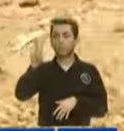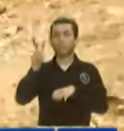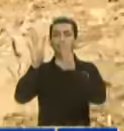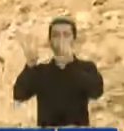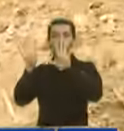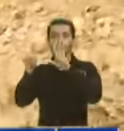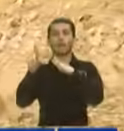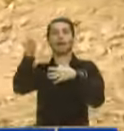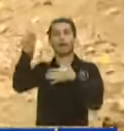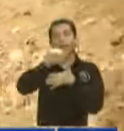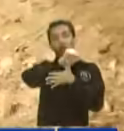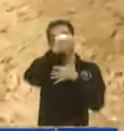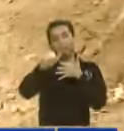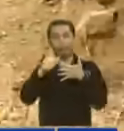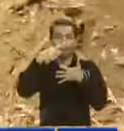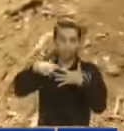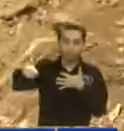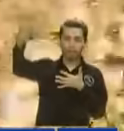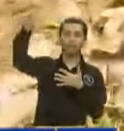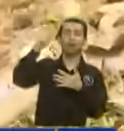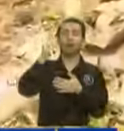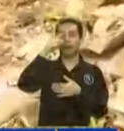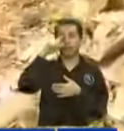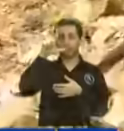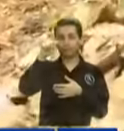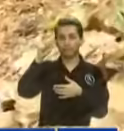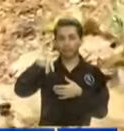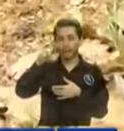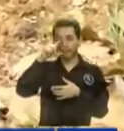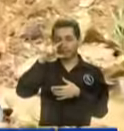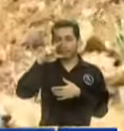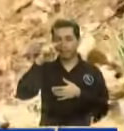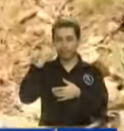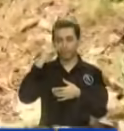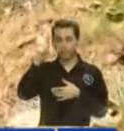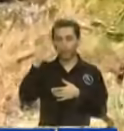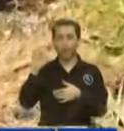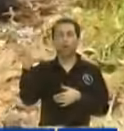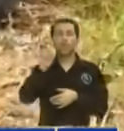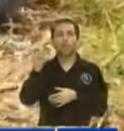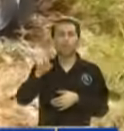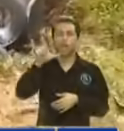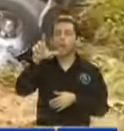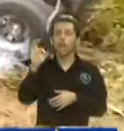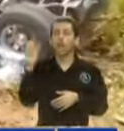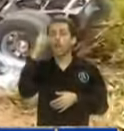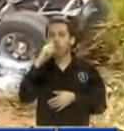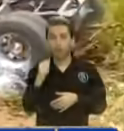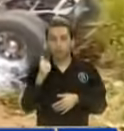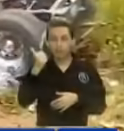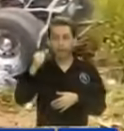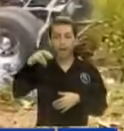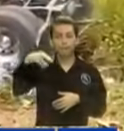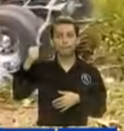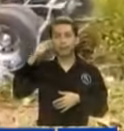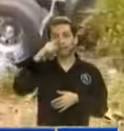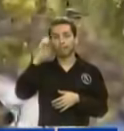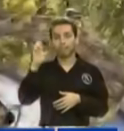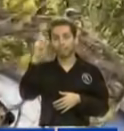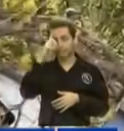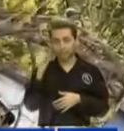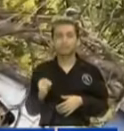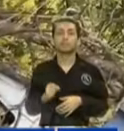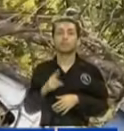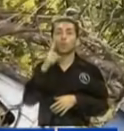en la comunidad Trincheras, Los Amates, Izabal, los pilotos de dos vehículos son los involucrados en este hecho de tránsito. Un vehículo